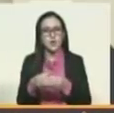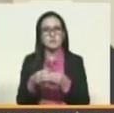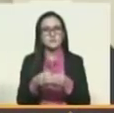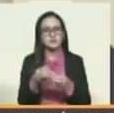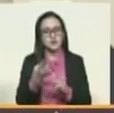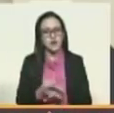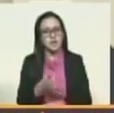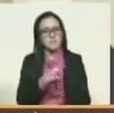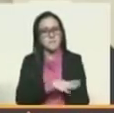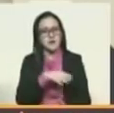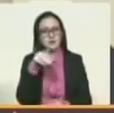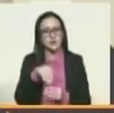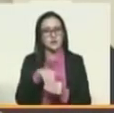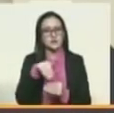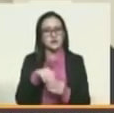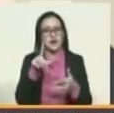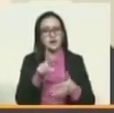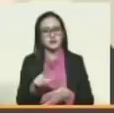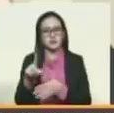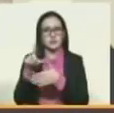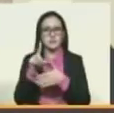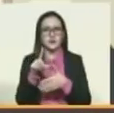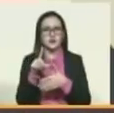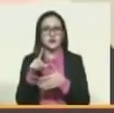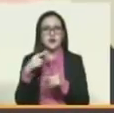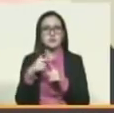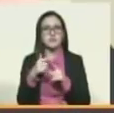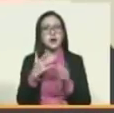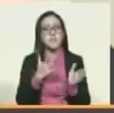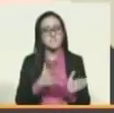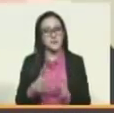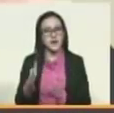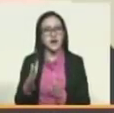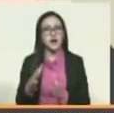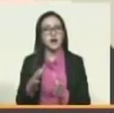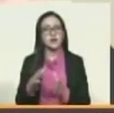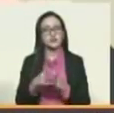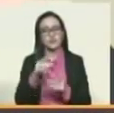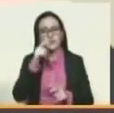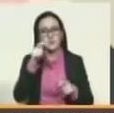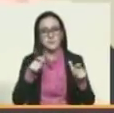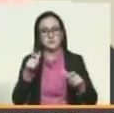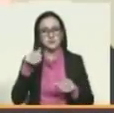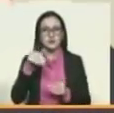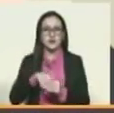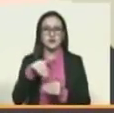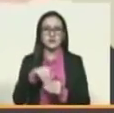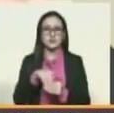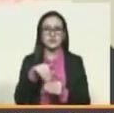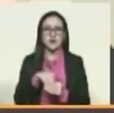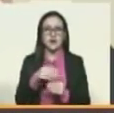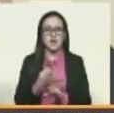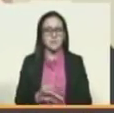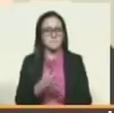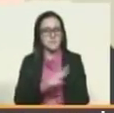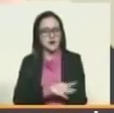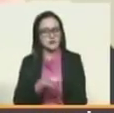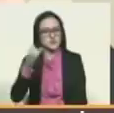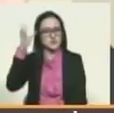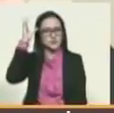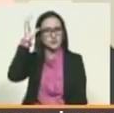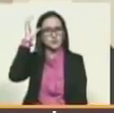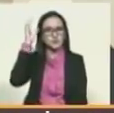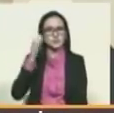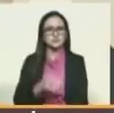Expertos Electorales Latinoamericanos y nuestro plan con nuestros colegas electorales, de expertos conocidos,